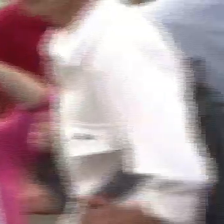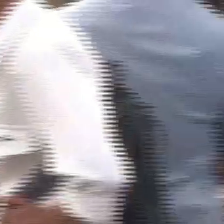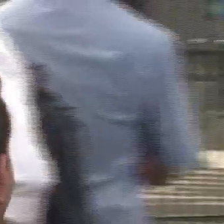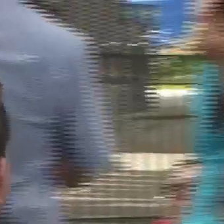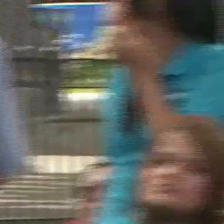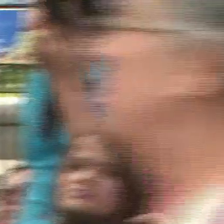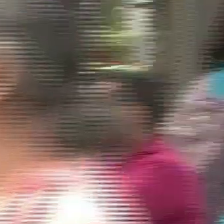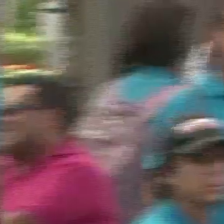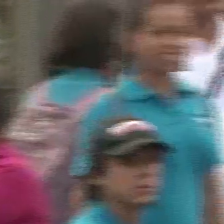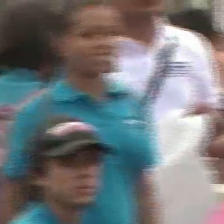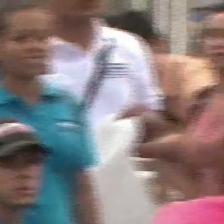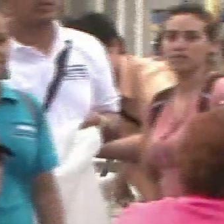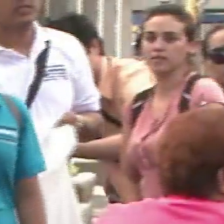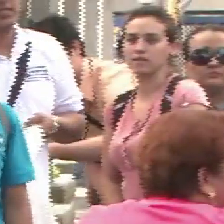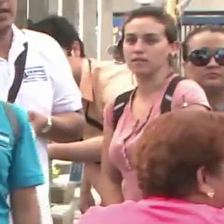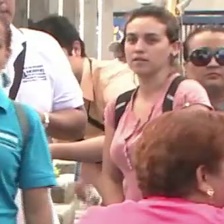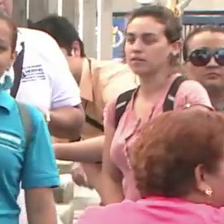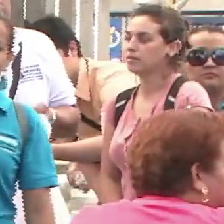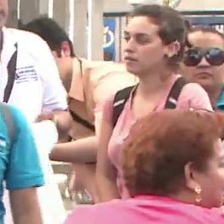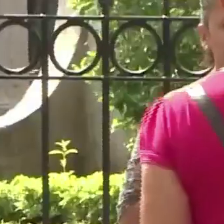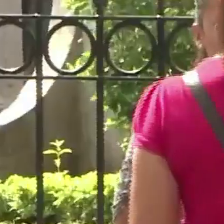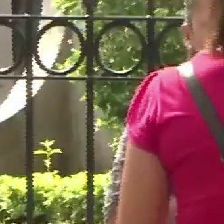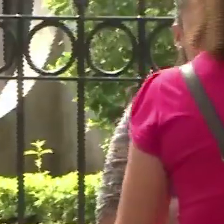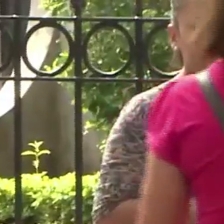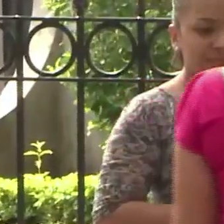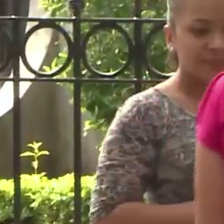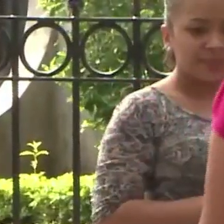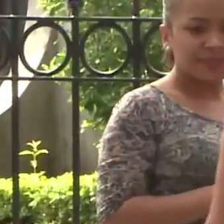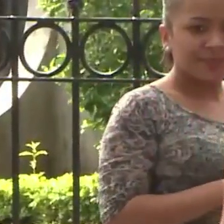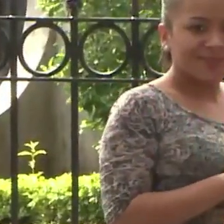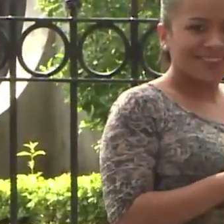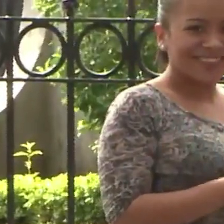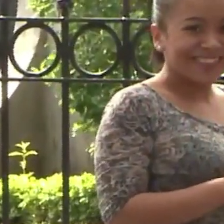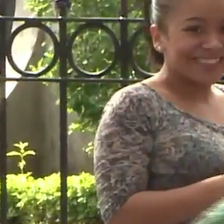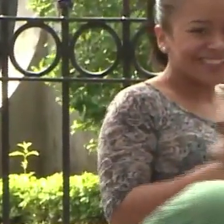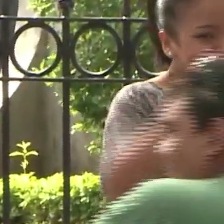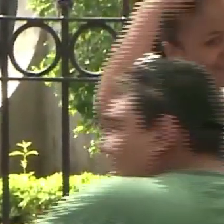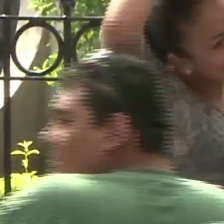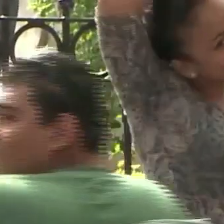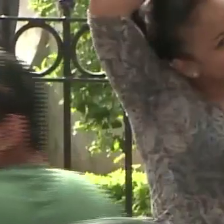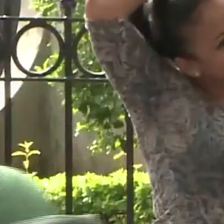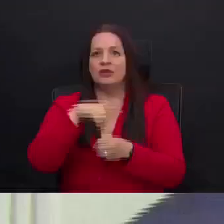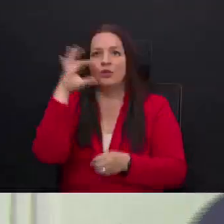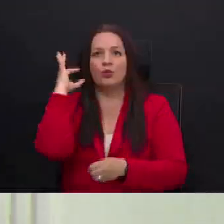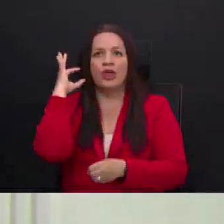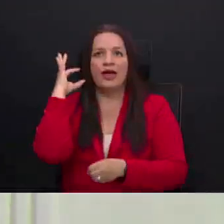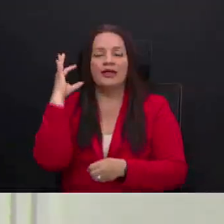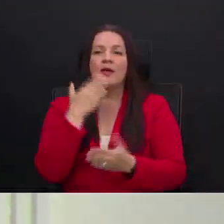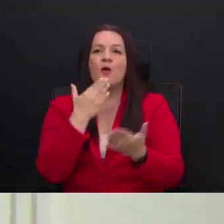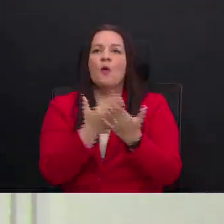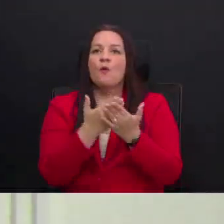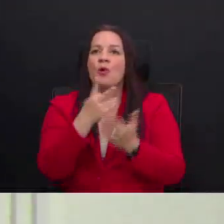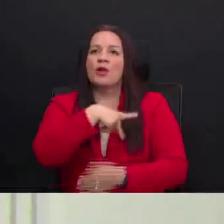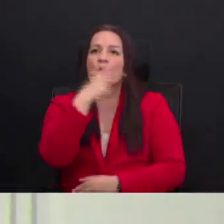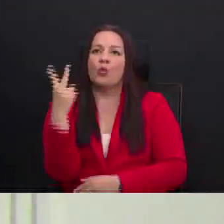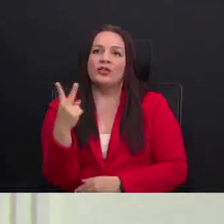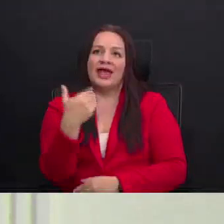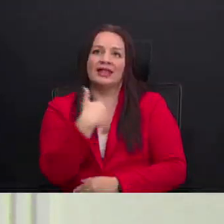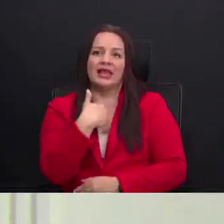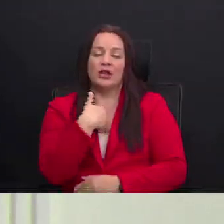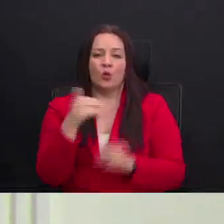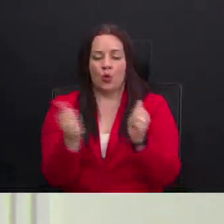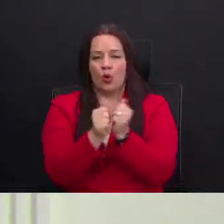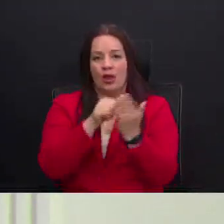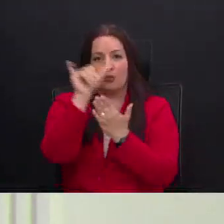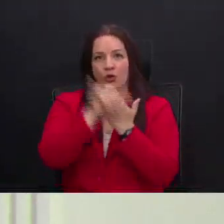que autoriza el otorgamiento de un segundo bono familiar de vivienda para personas con discapacidad. La buena voluntad que han tenido con este